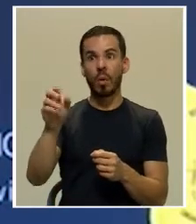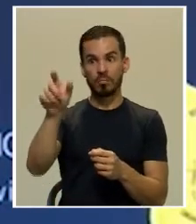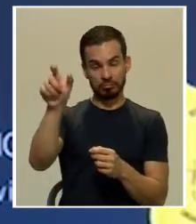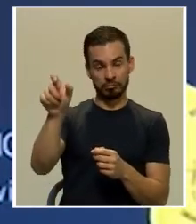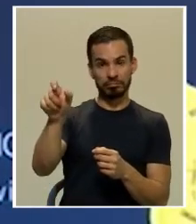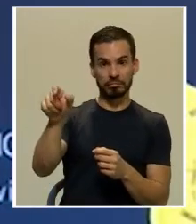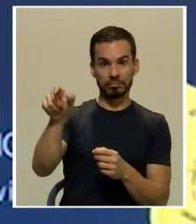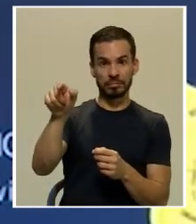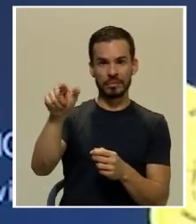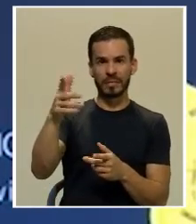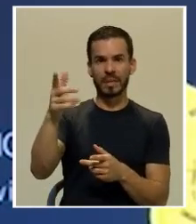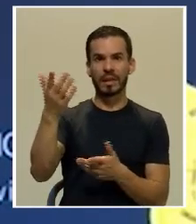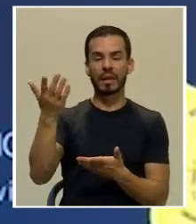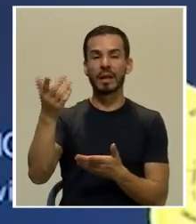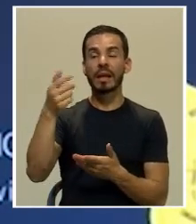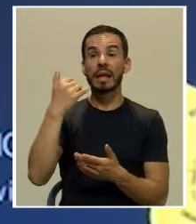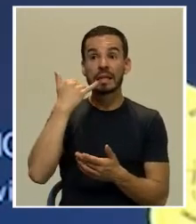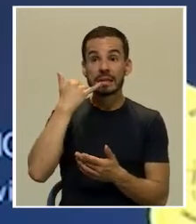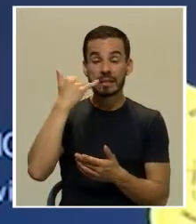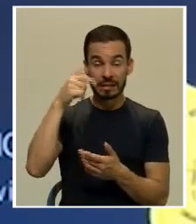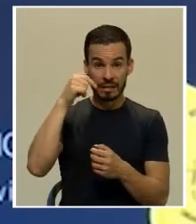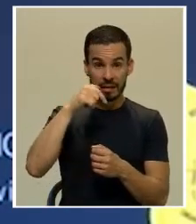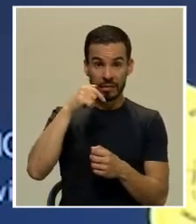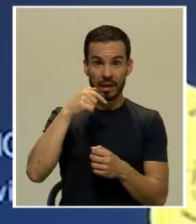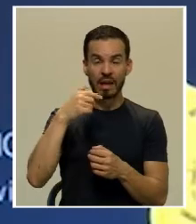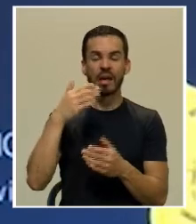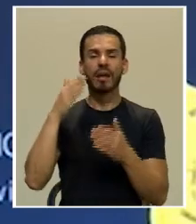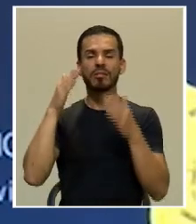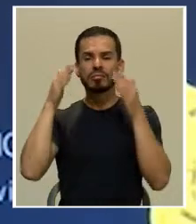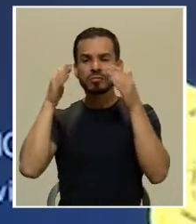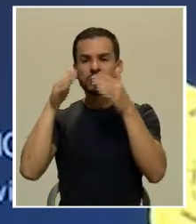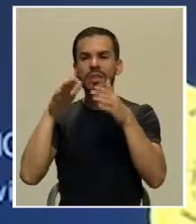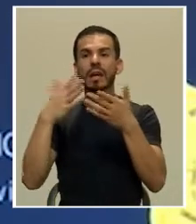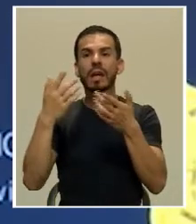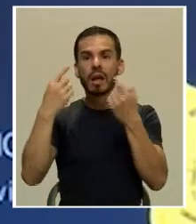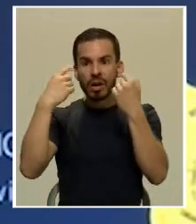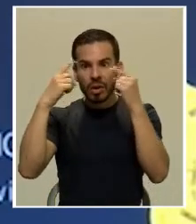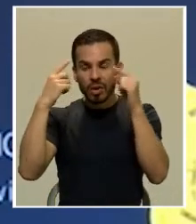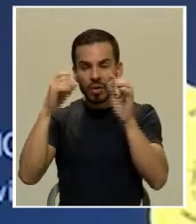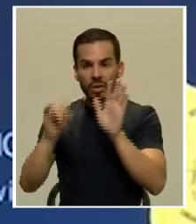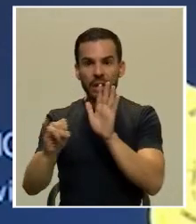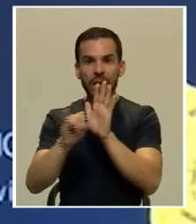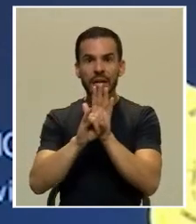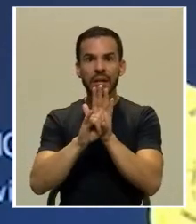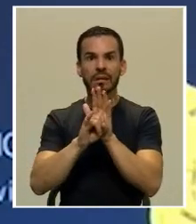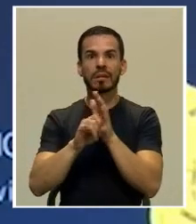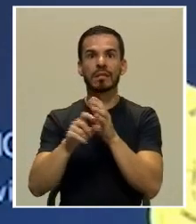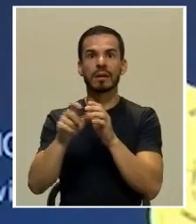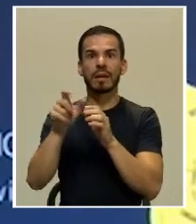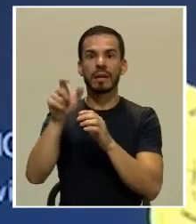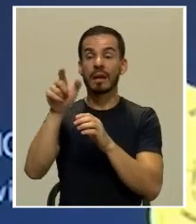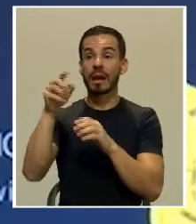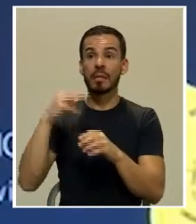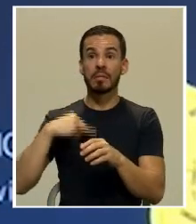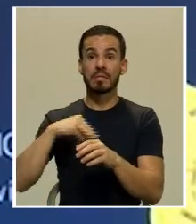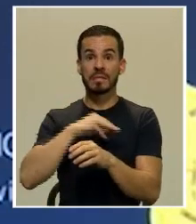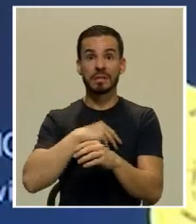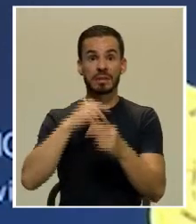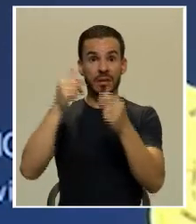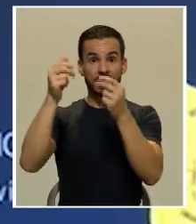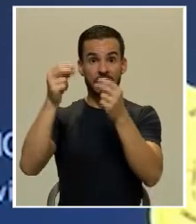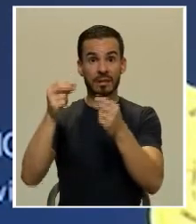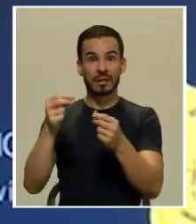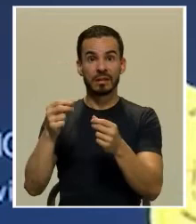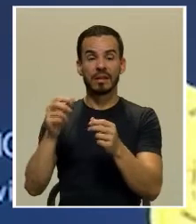la víctima que la llamada obedece a que se logró detectar que el Ministerio de